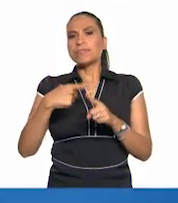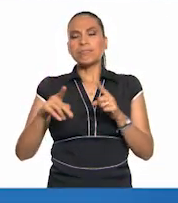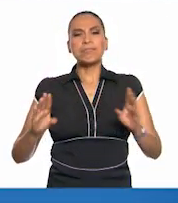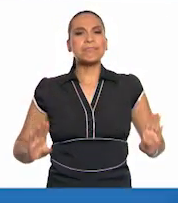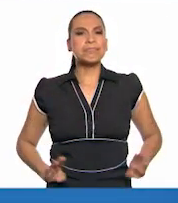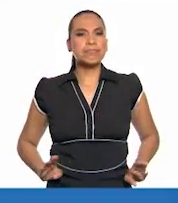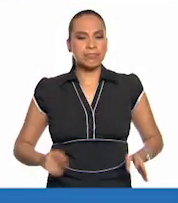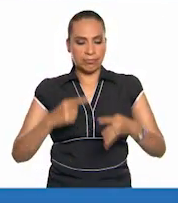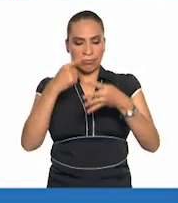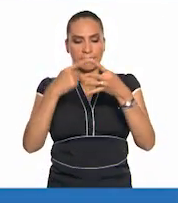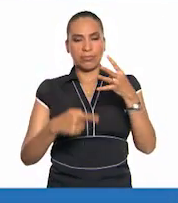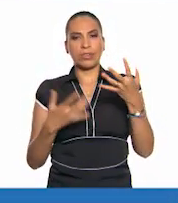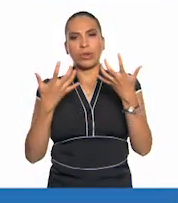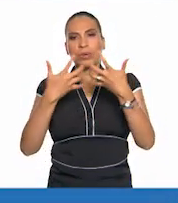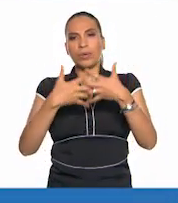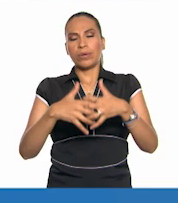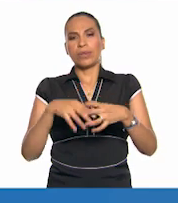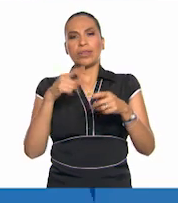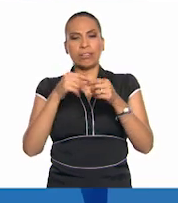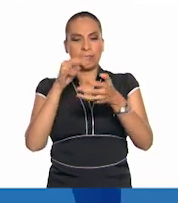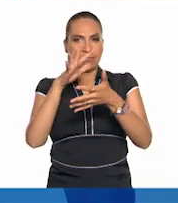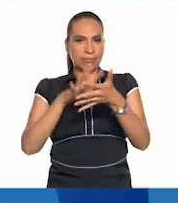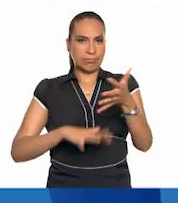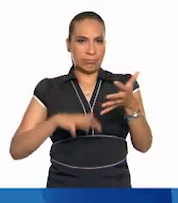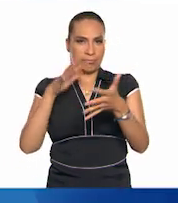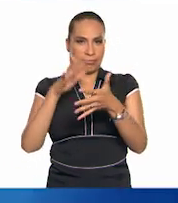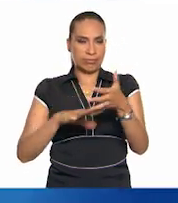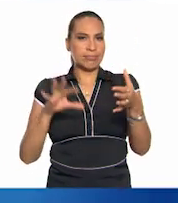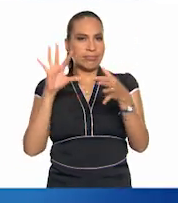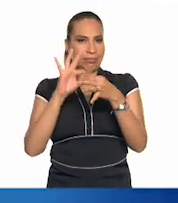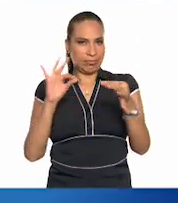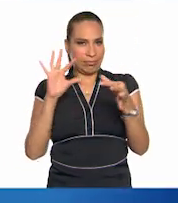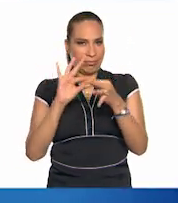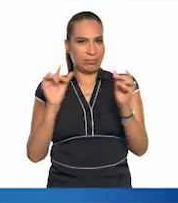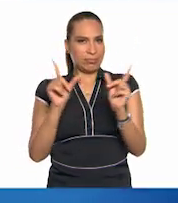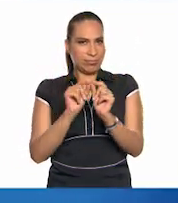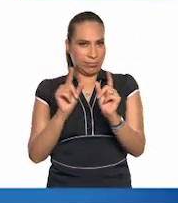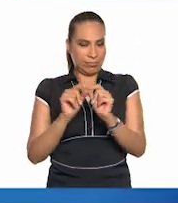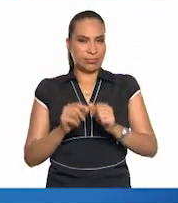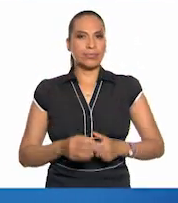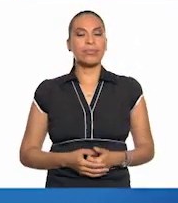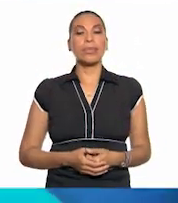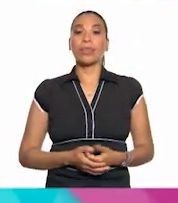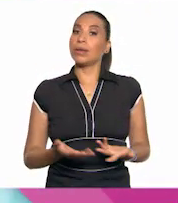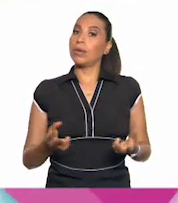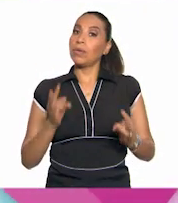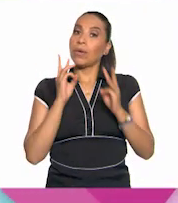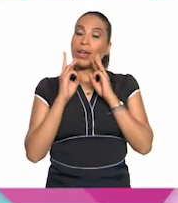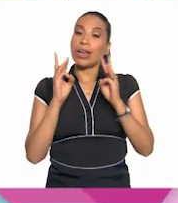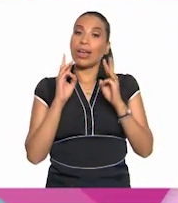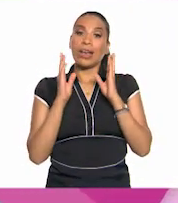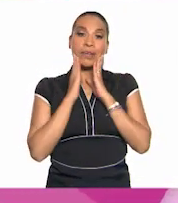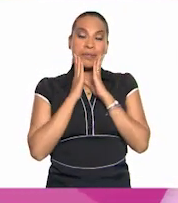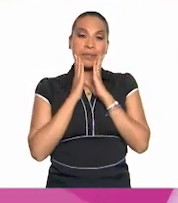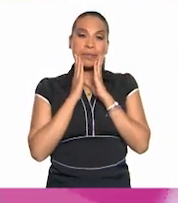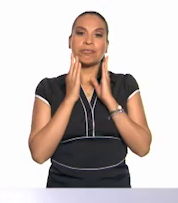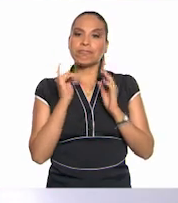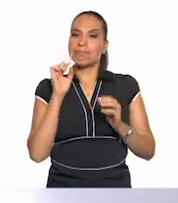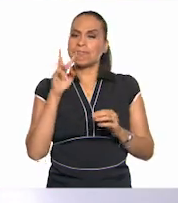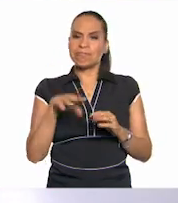características y función de los textos descriptivos. ¡Wow! ¿Qué tal,